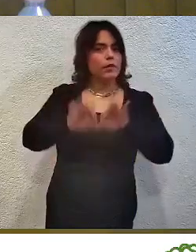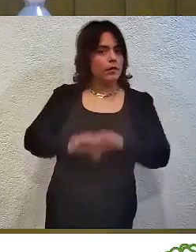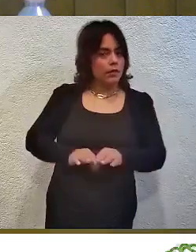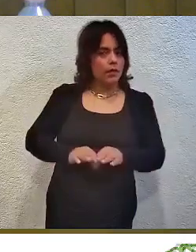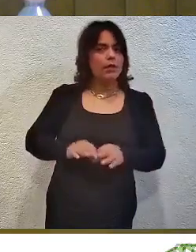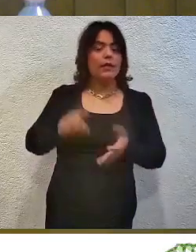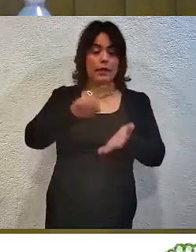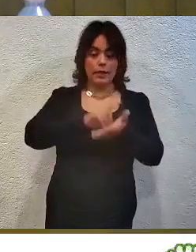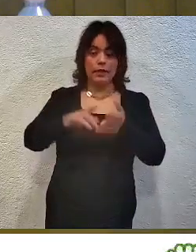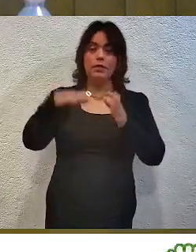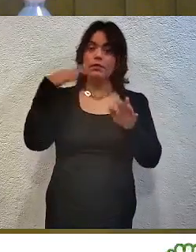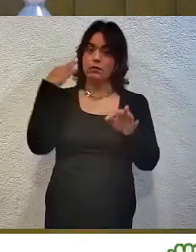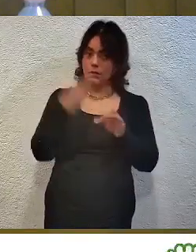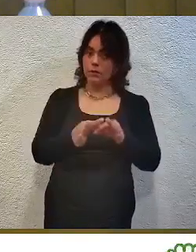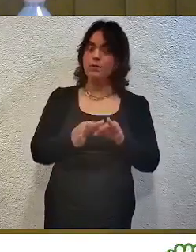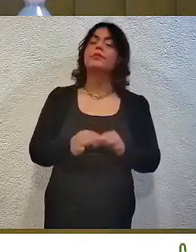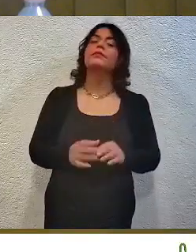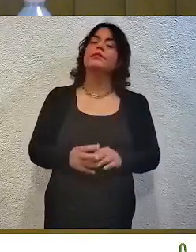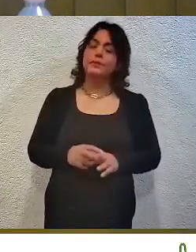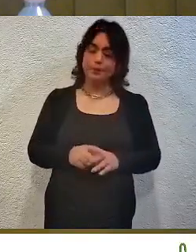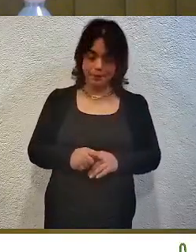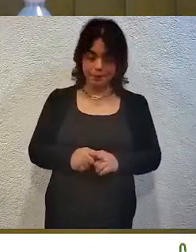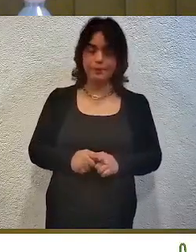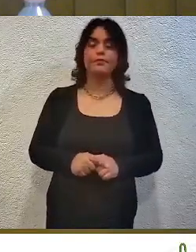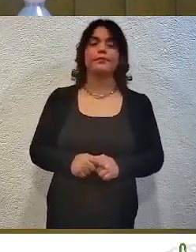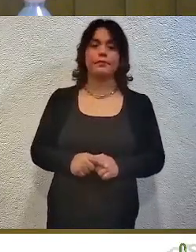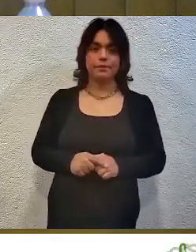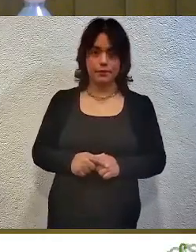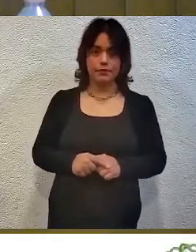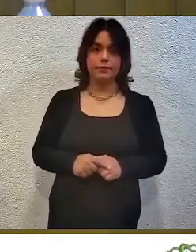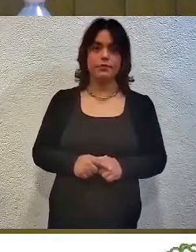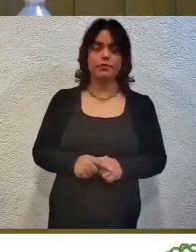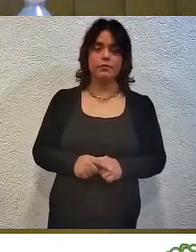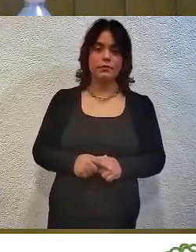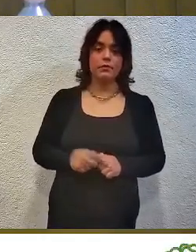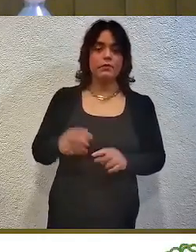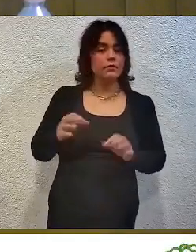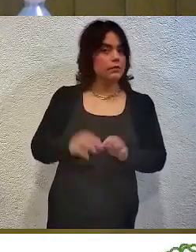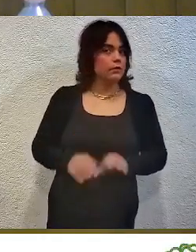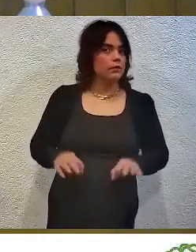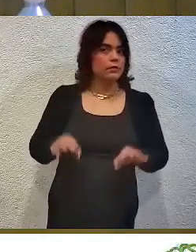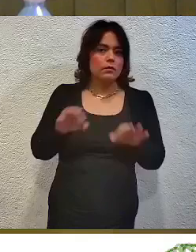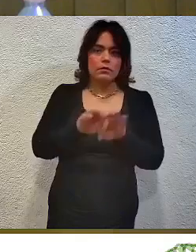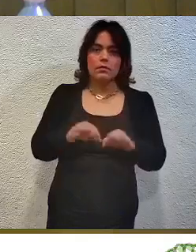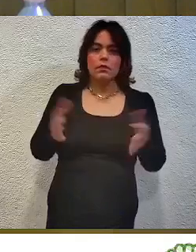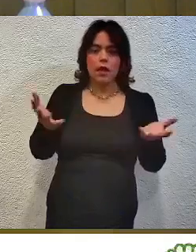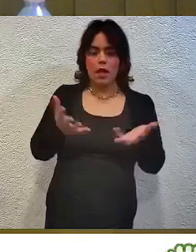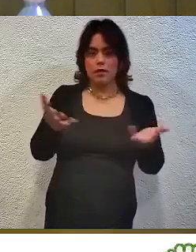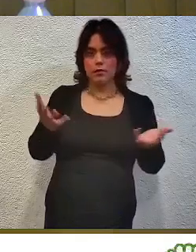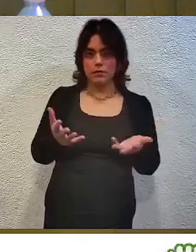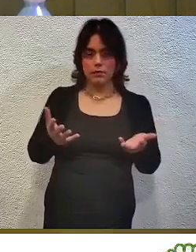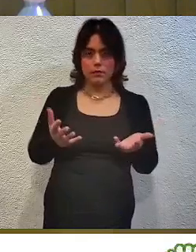derecho. Creo que el hecho de que haya tratado de hacer